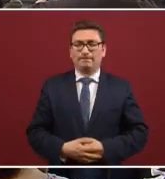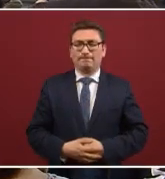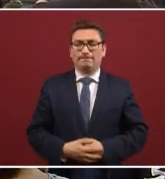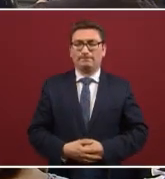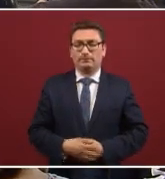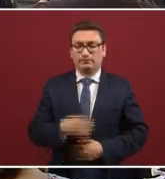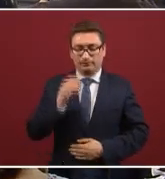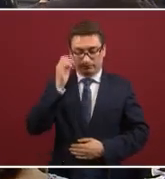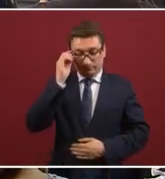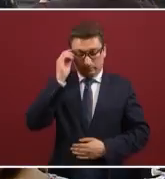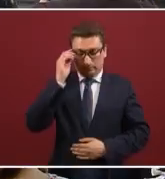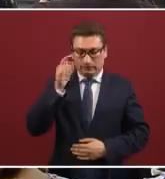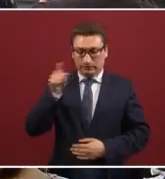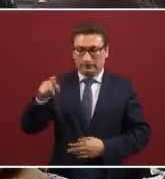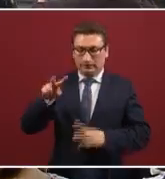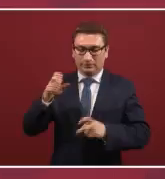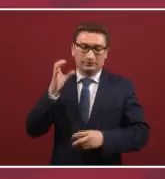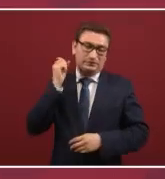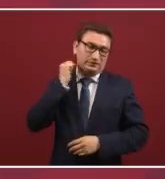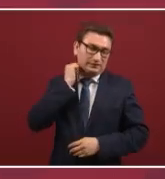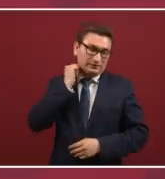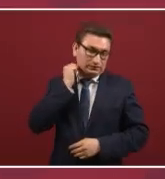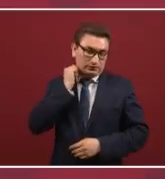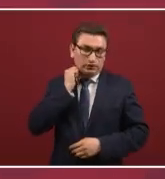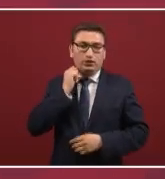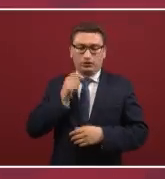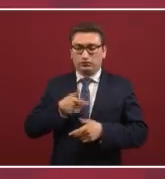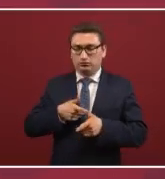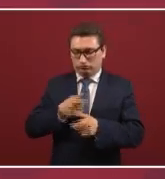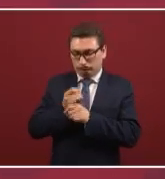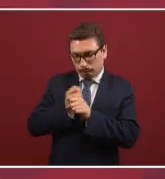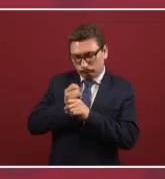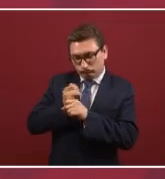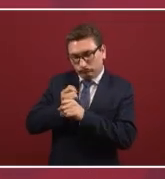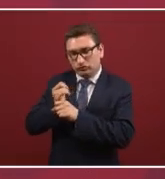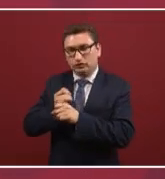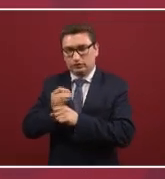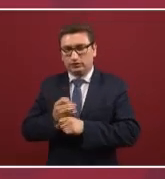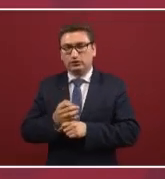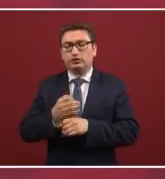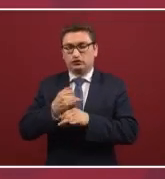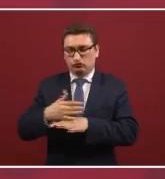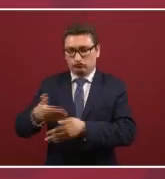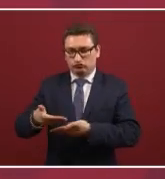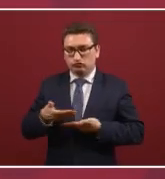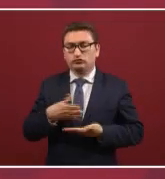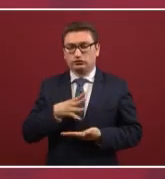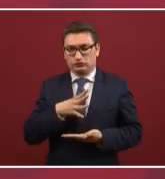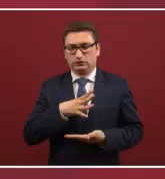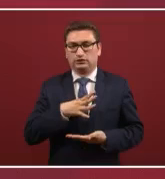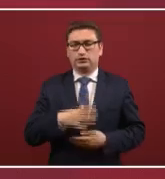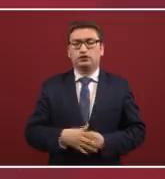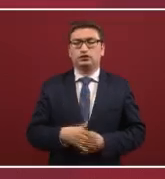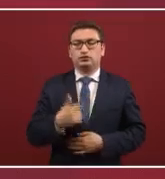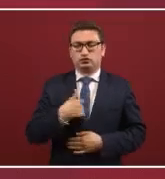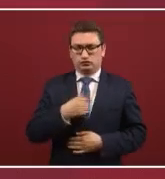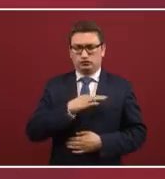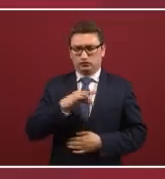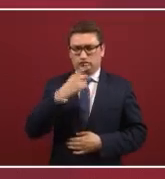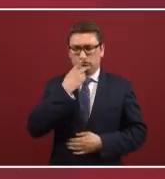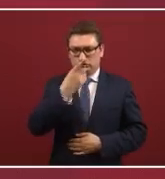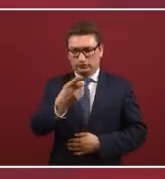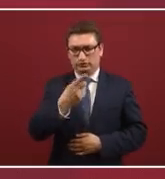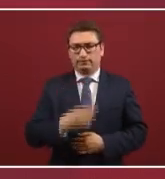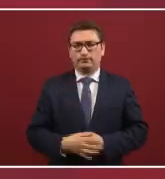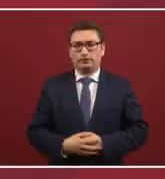caso del Senado se está investigando, ya tenemos un informe. Puedo decirle que